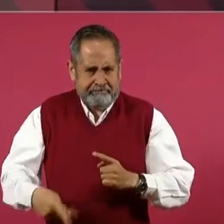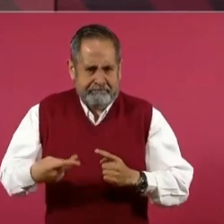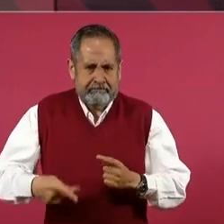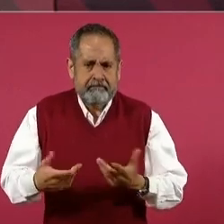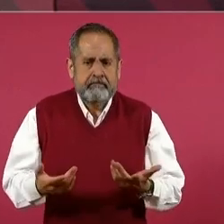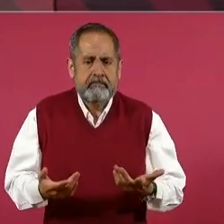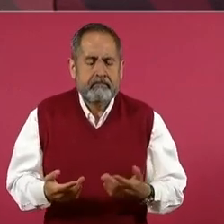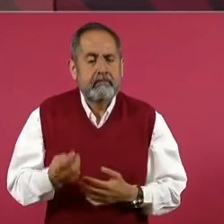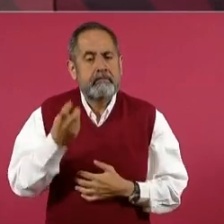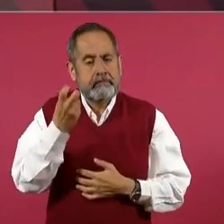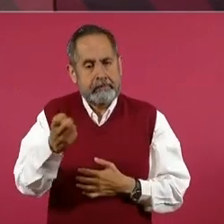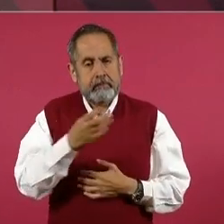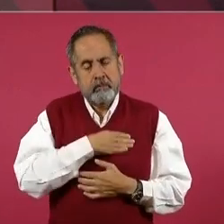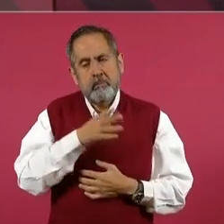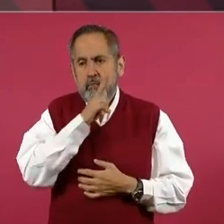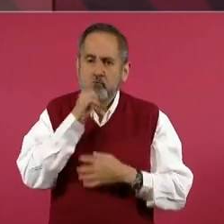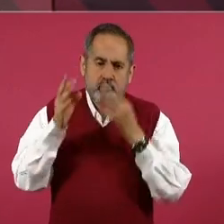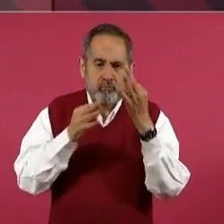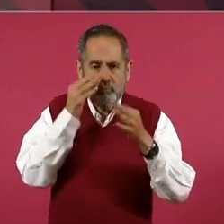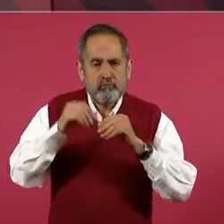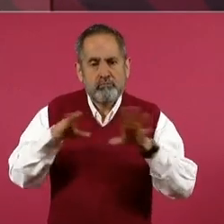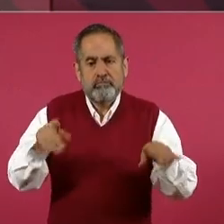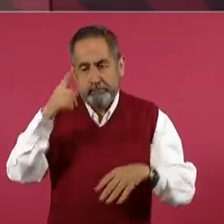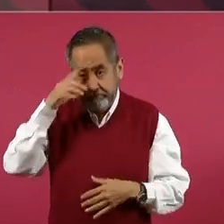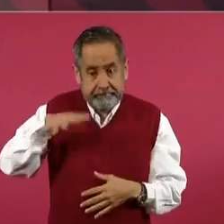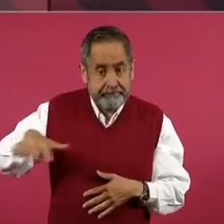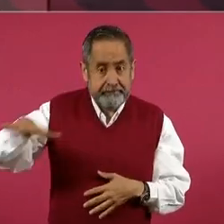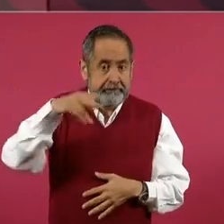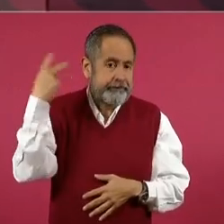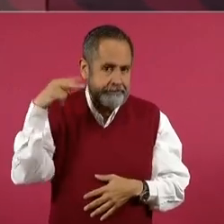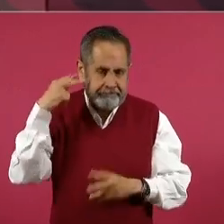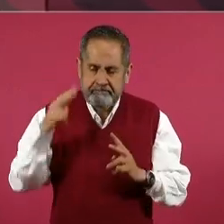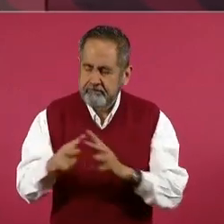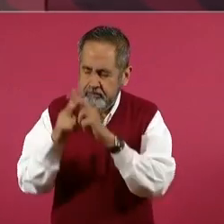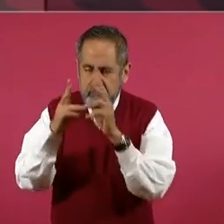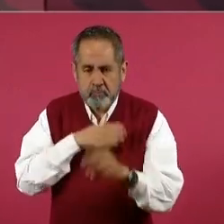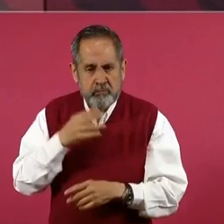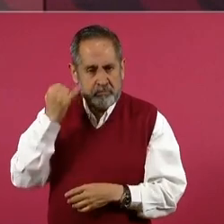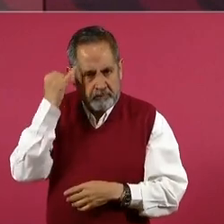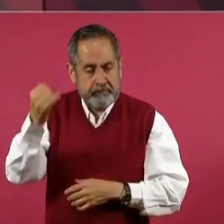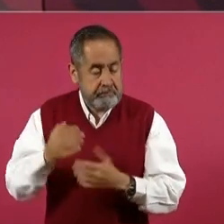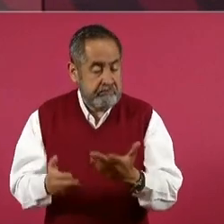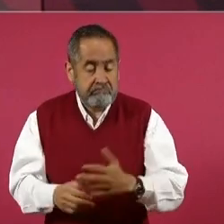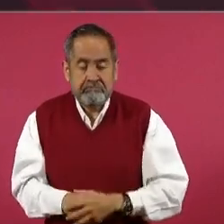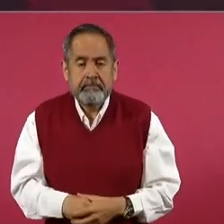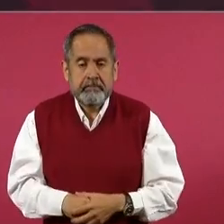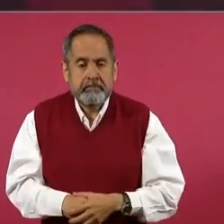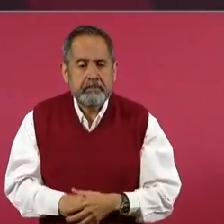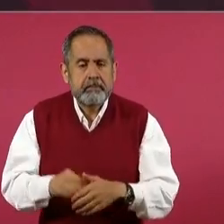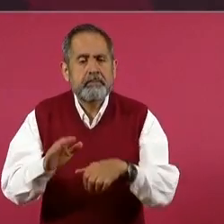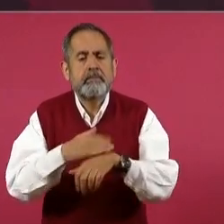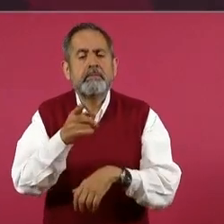es una buena noticia para la gente de Poza Rica. ¿Irá usted? Porque